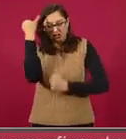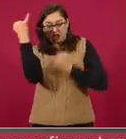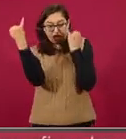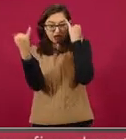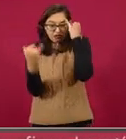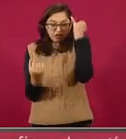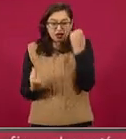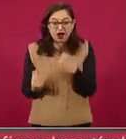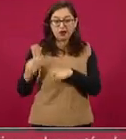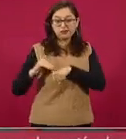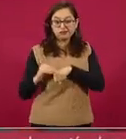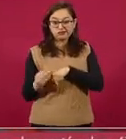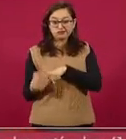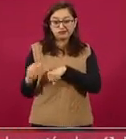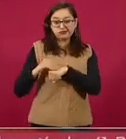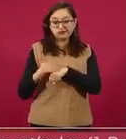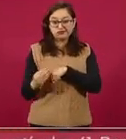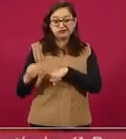se cumple,